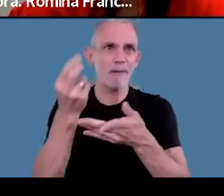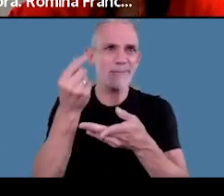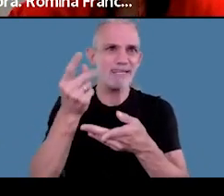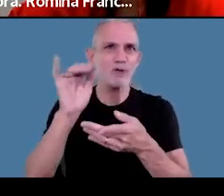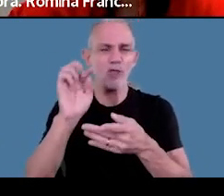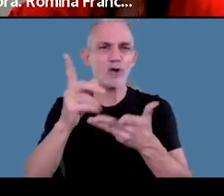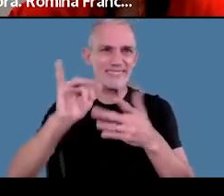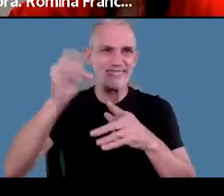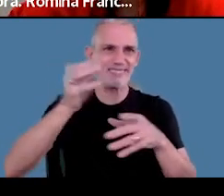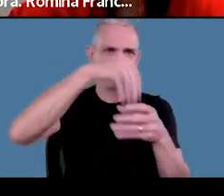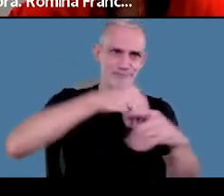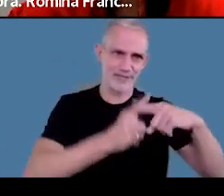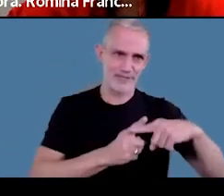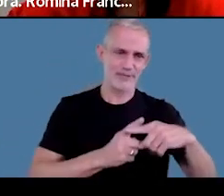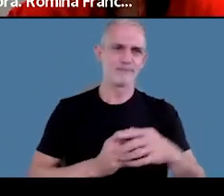considerar computables.